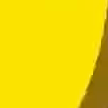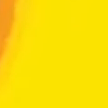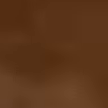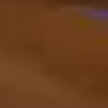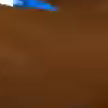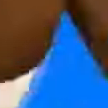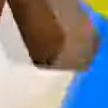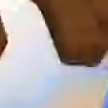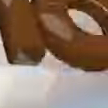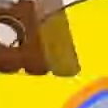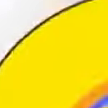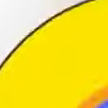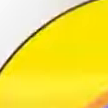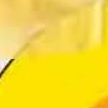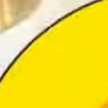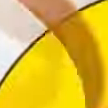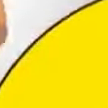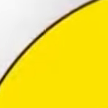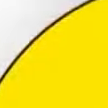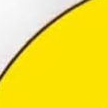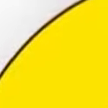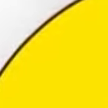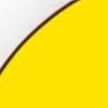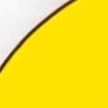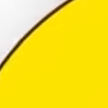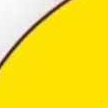Rica, Costa Rica.